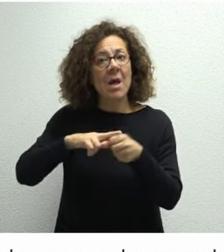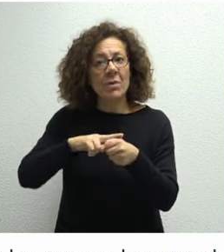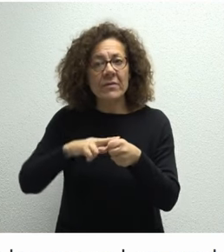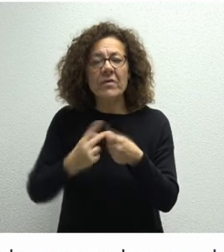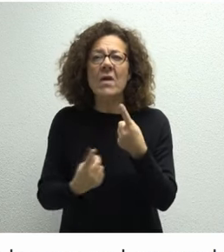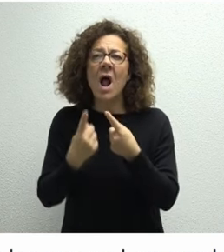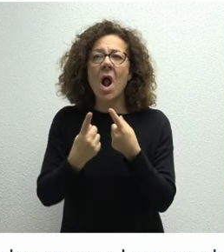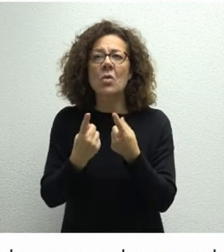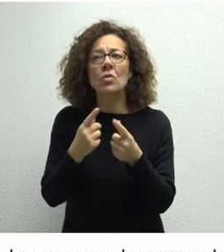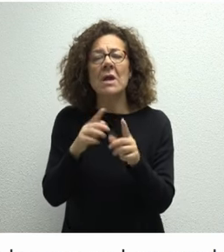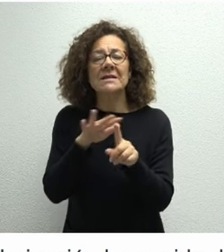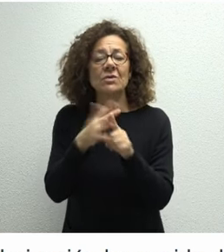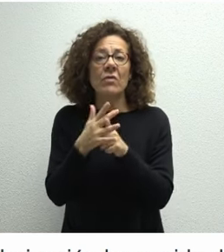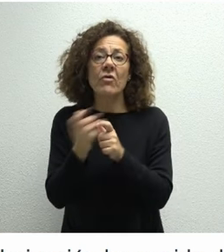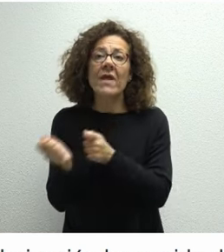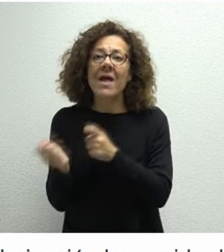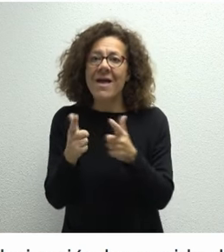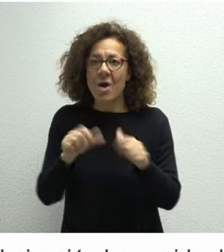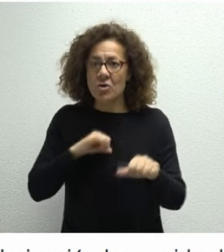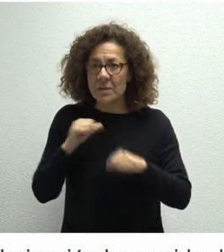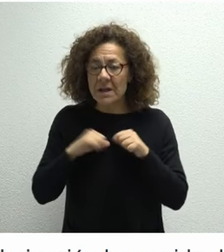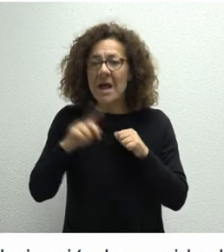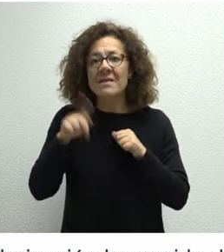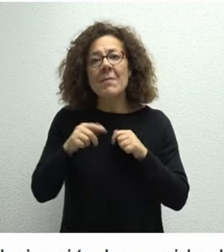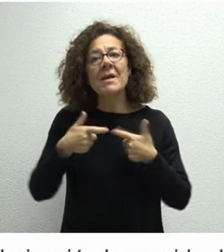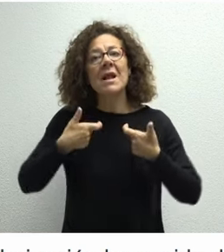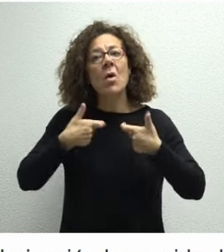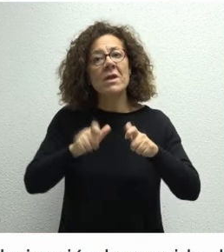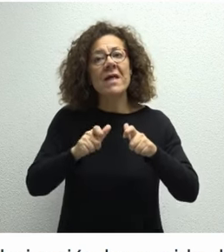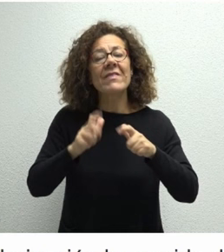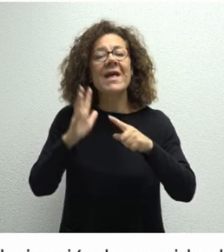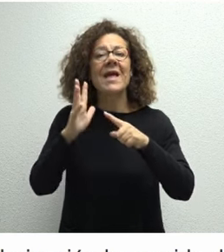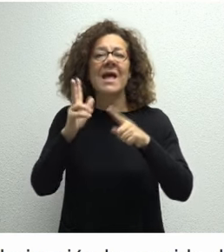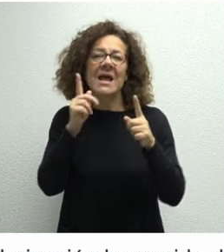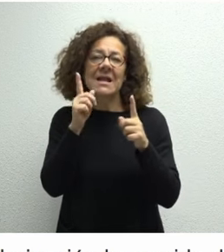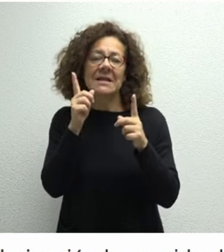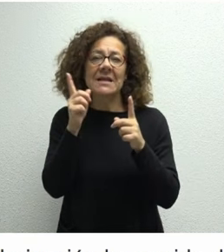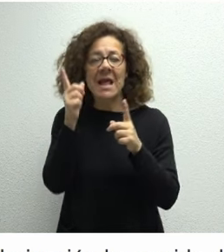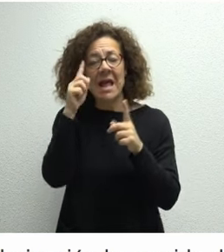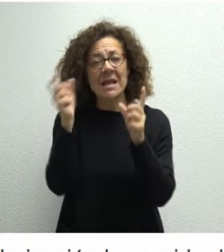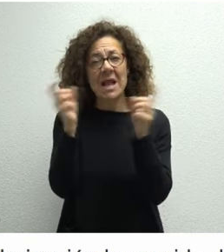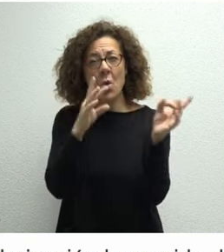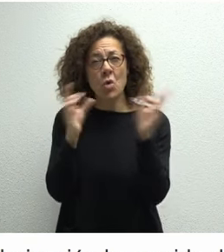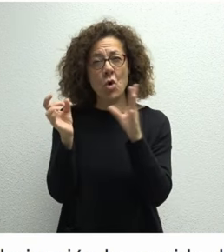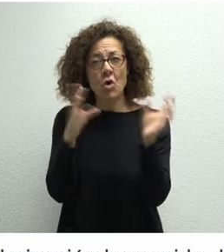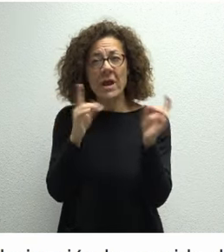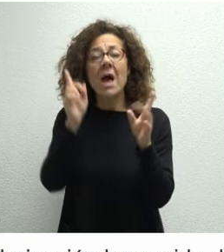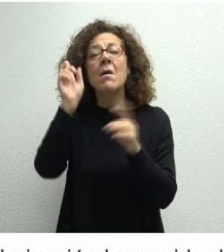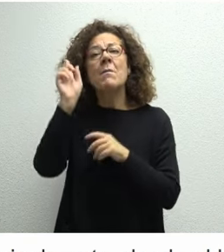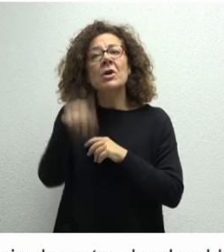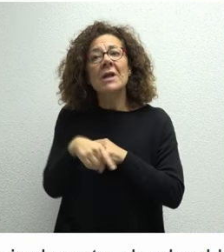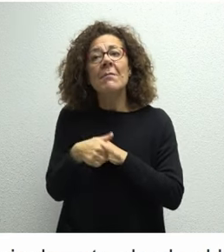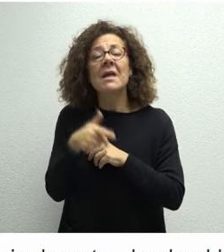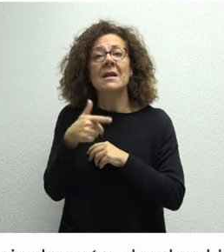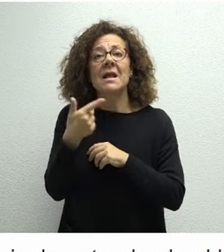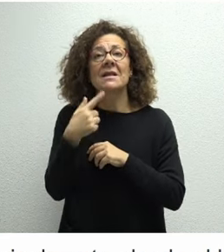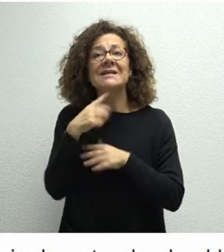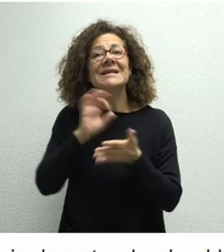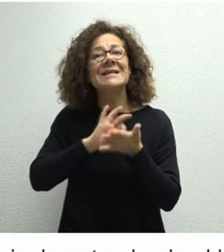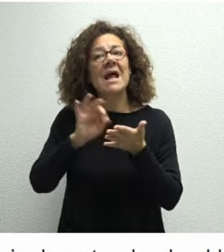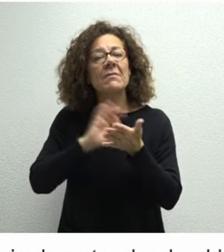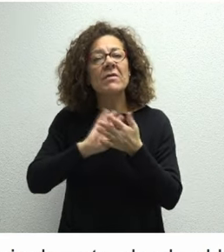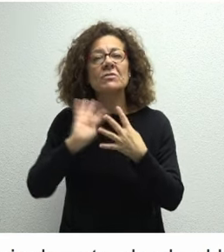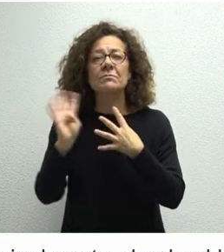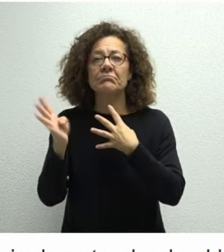caso de ingreso también desde la unidad de neurología nos han derivado varios casos pero también pues desde servicios